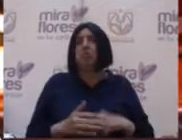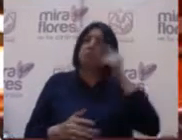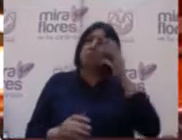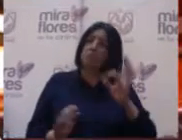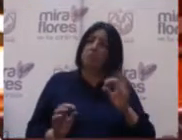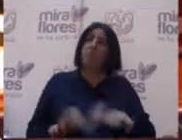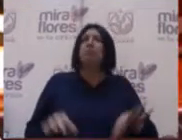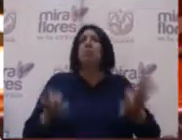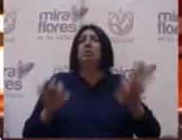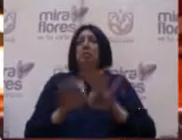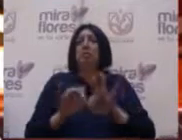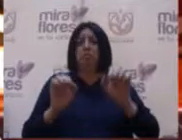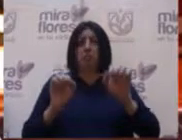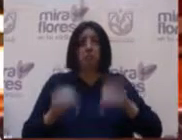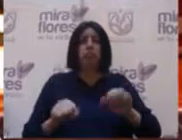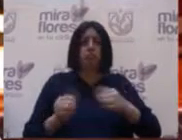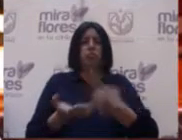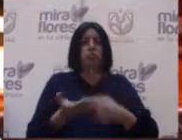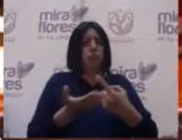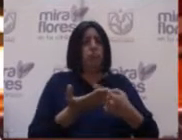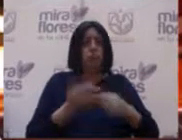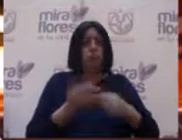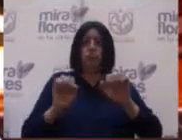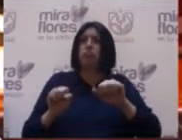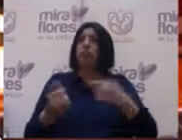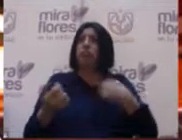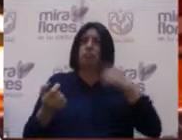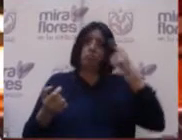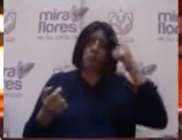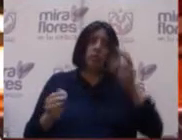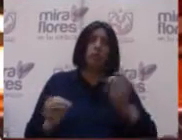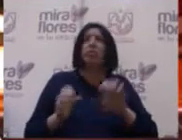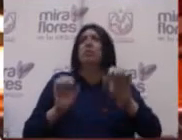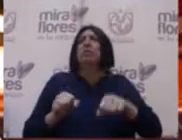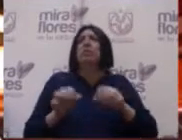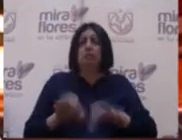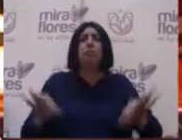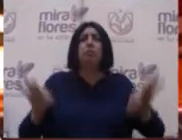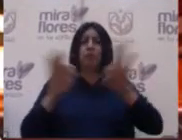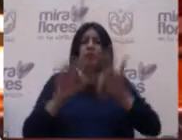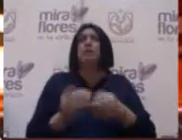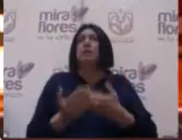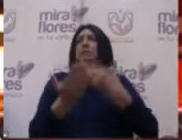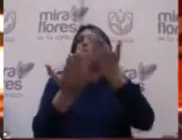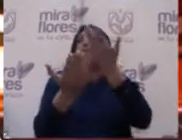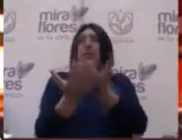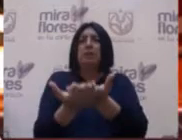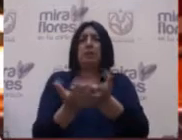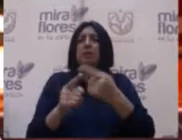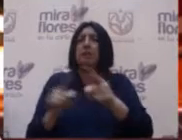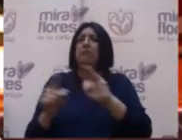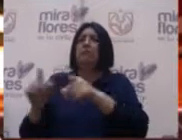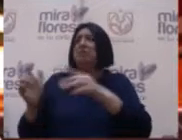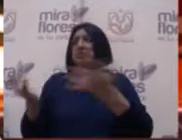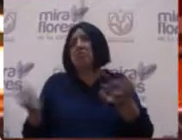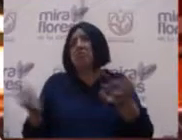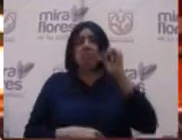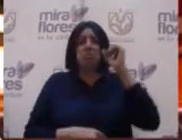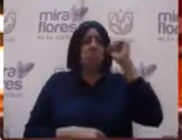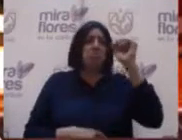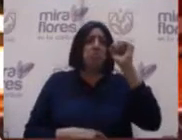que es importante poder discutir las cosas. Creo que es importante poder plantear inclusive las diferencias. Ese es un derecho que